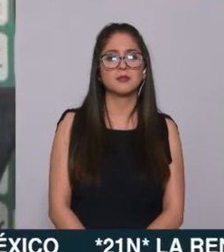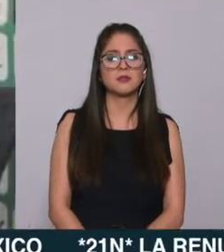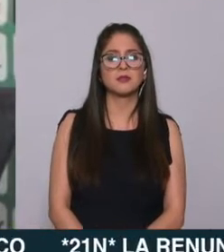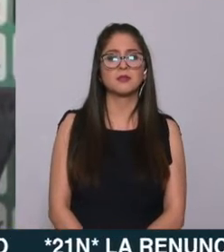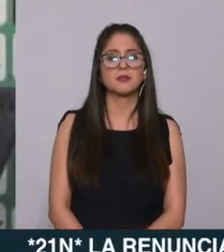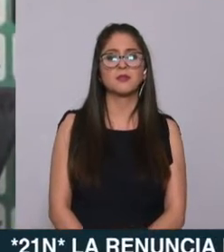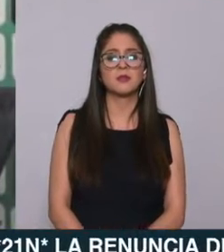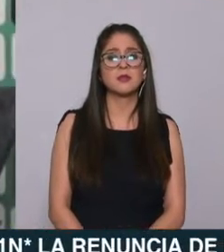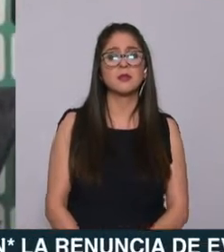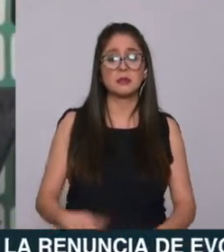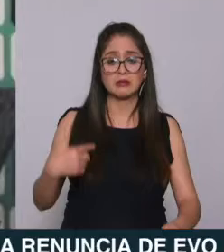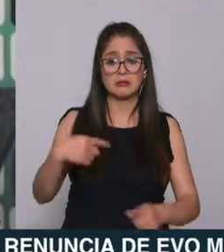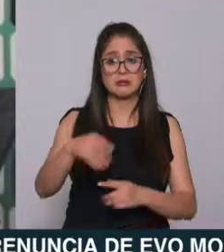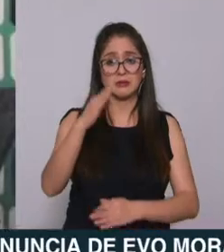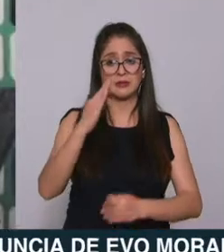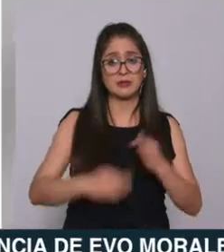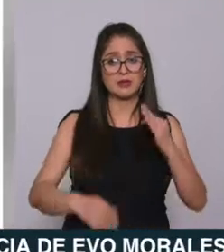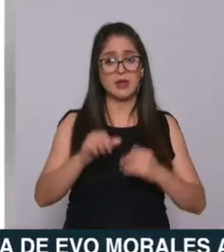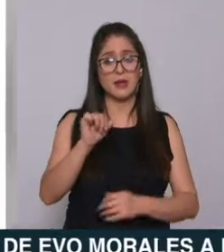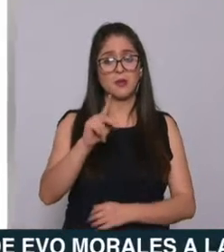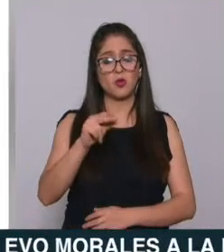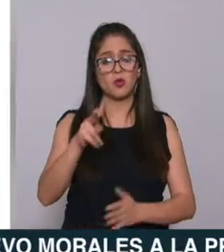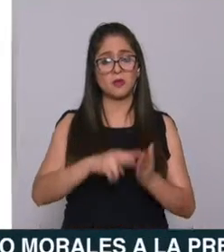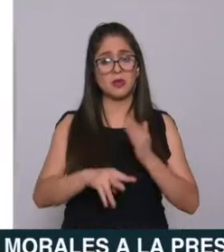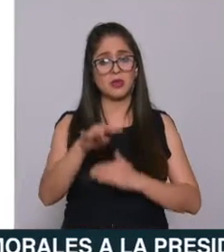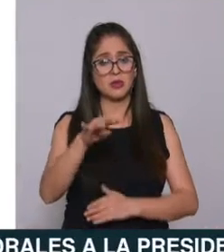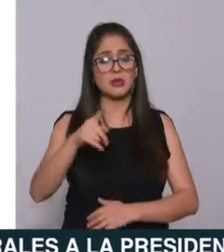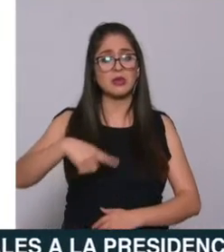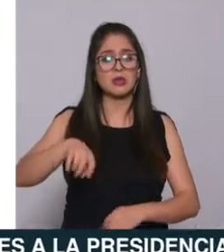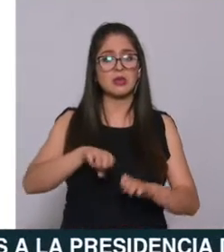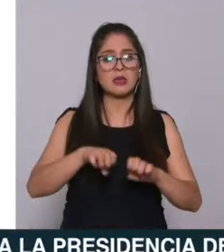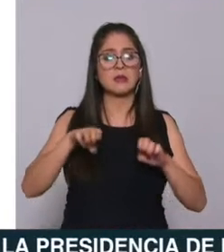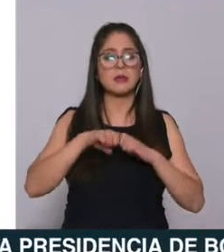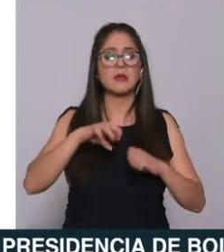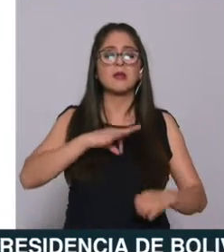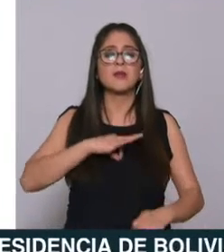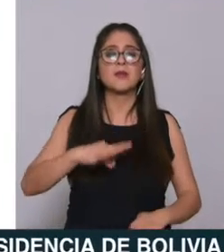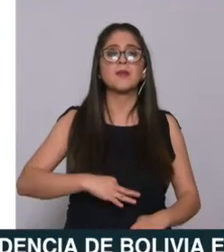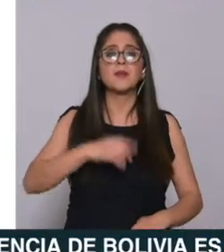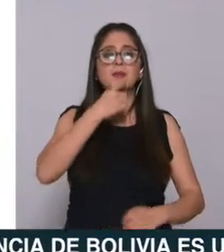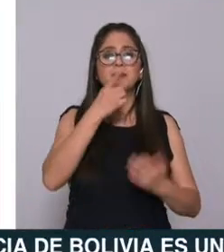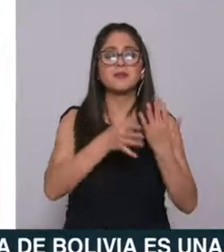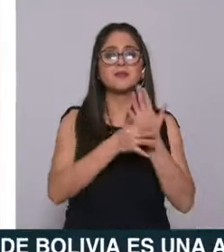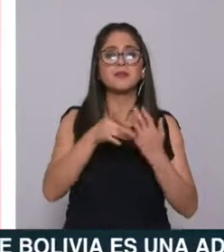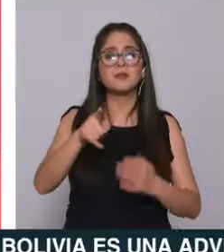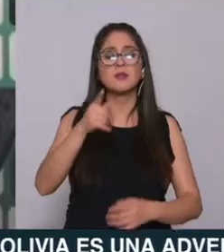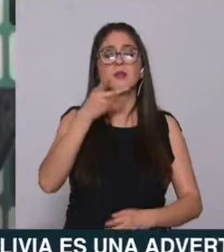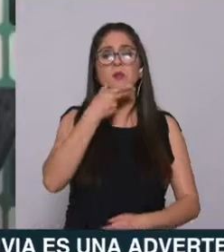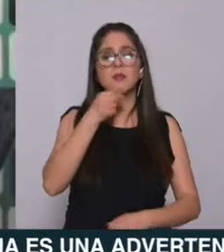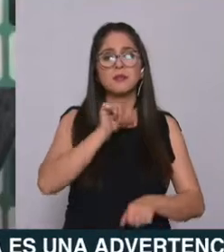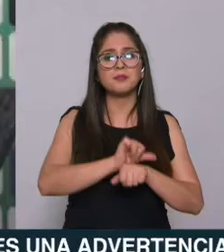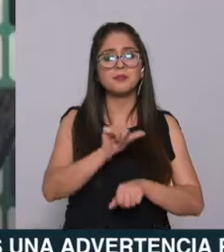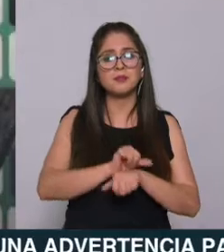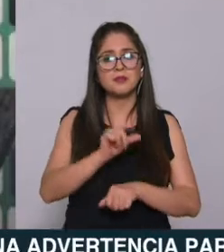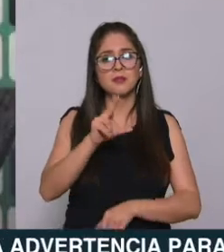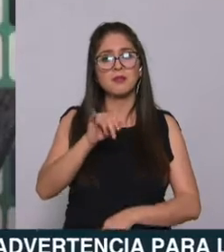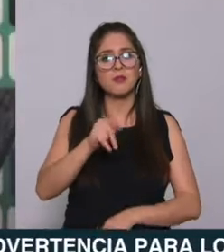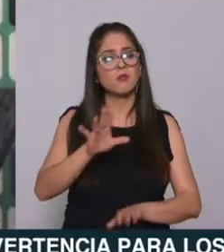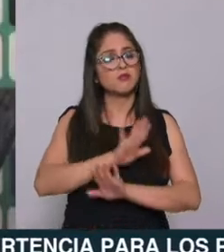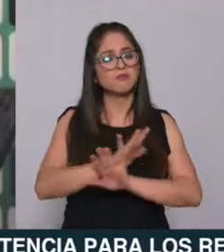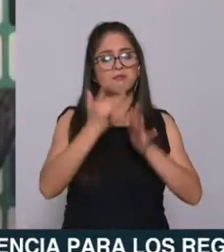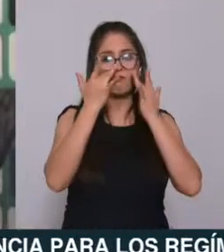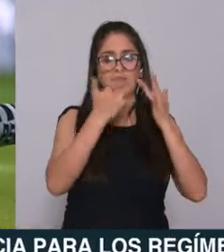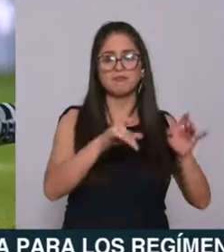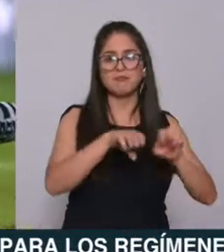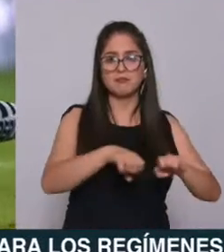una jornada de finalizar el Apertura 2019, el cuadro de Toluca dio a conocer que el argentino Ricardo Lavolpe ha dejado de ser el director técnico